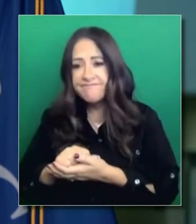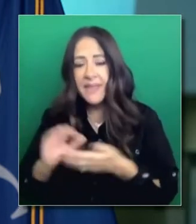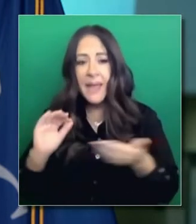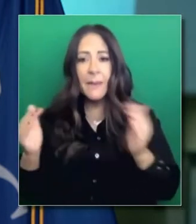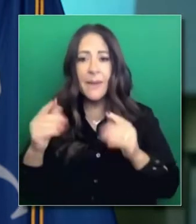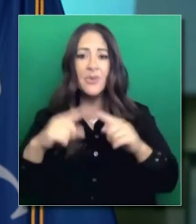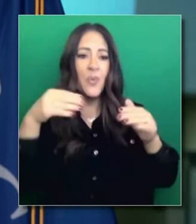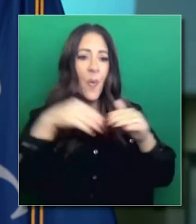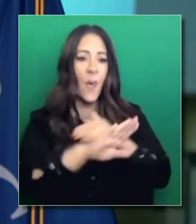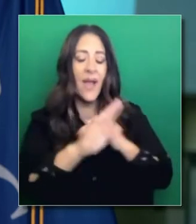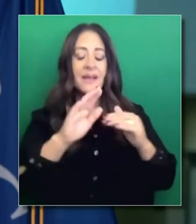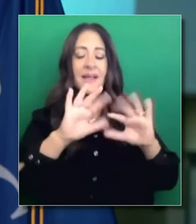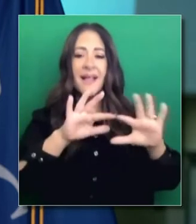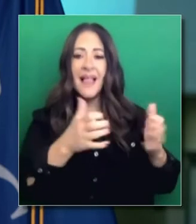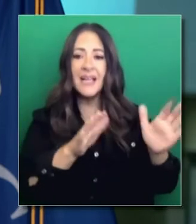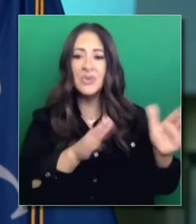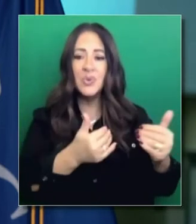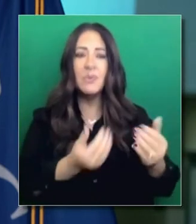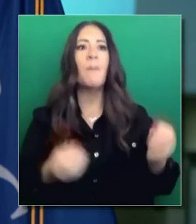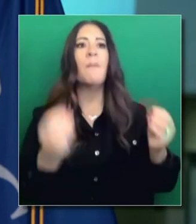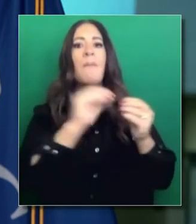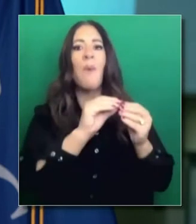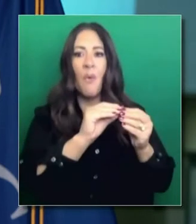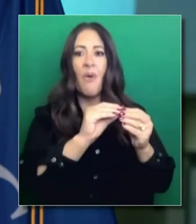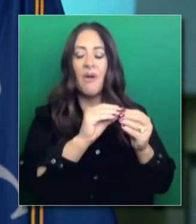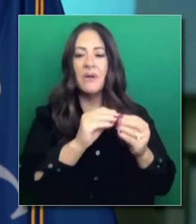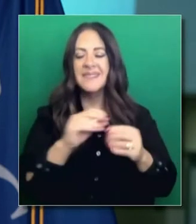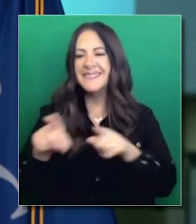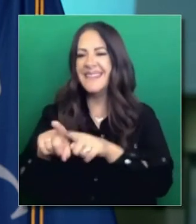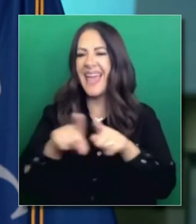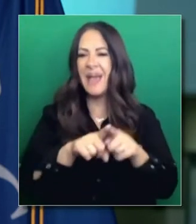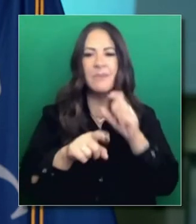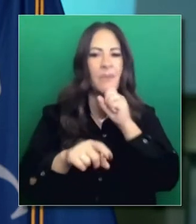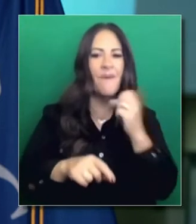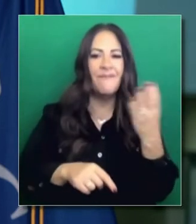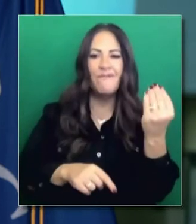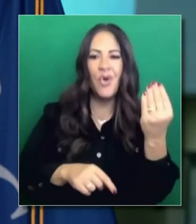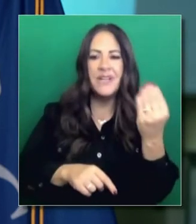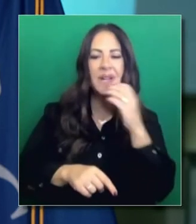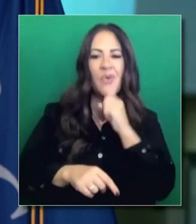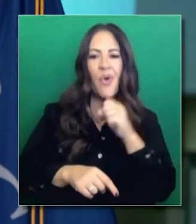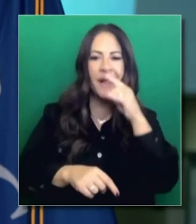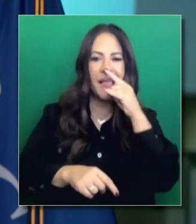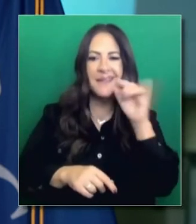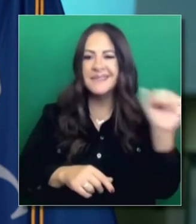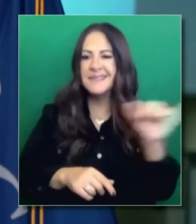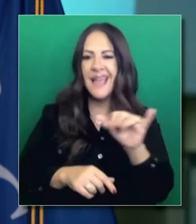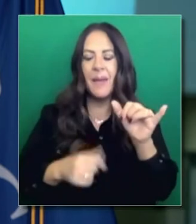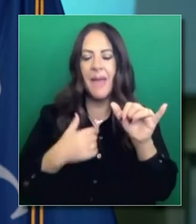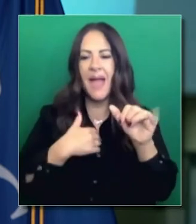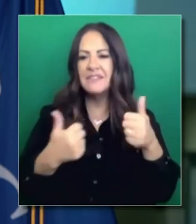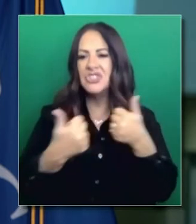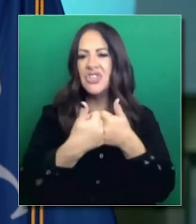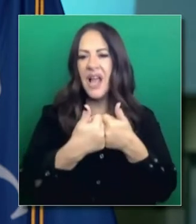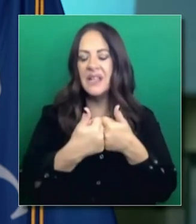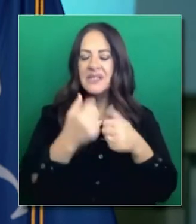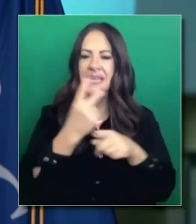hasta 11 años de edad. Tal vez tienen otros retos los de 14 años de edad, pero esos niños jóvenes tienen ese